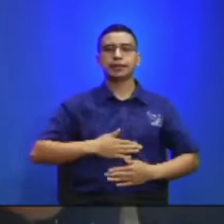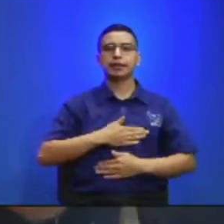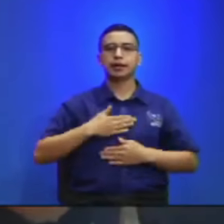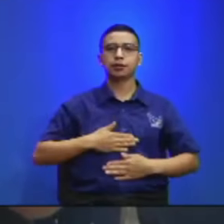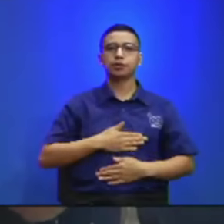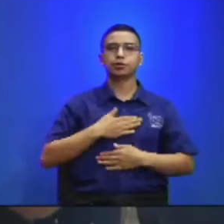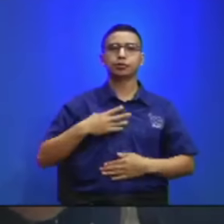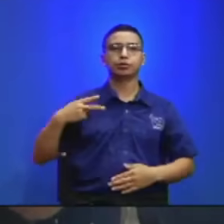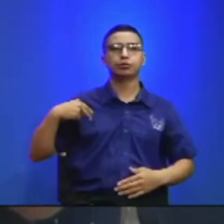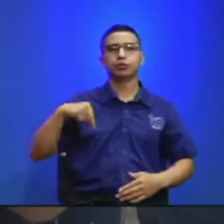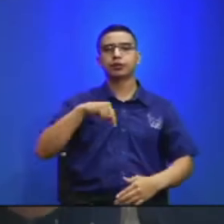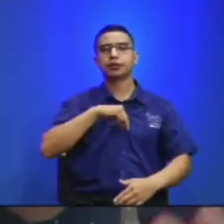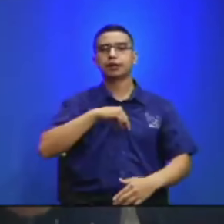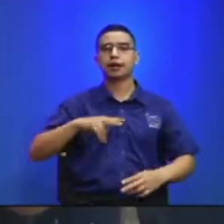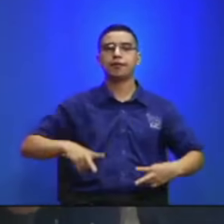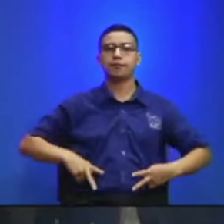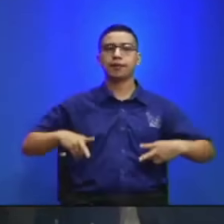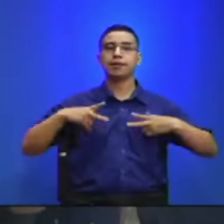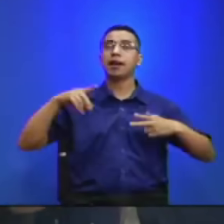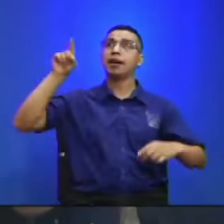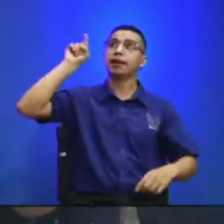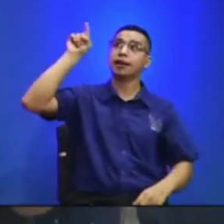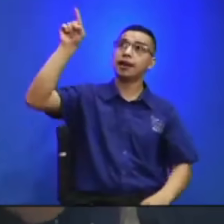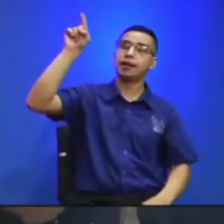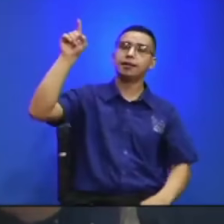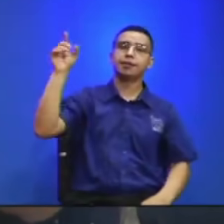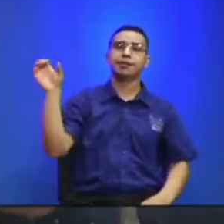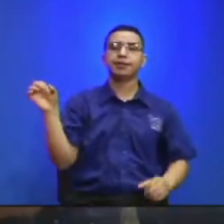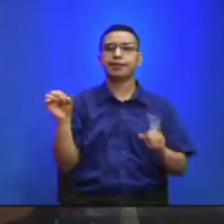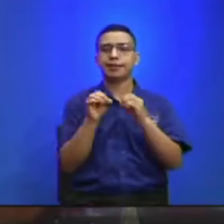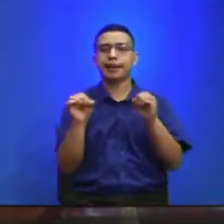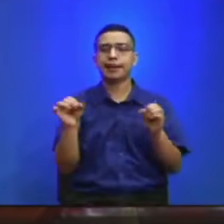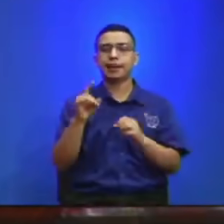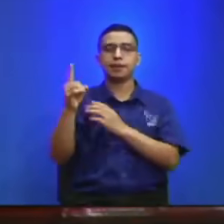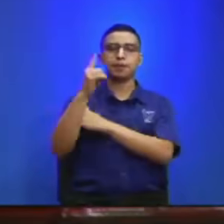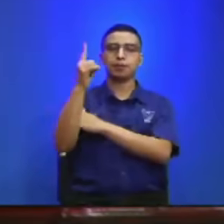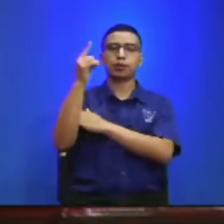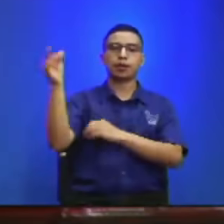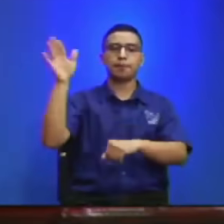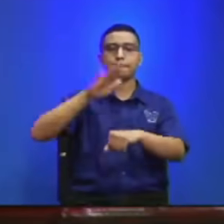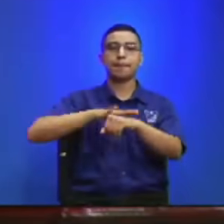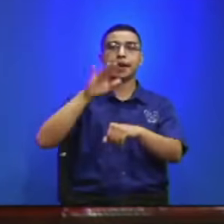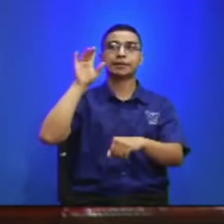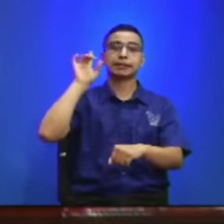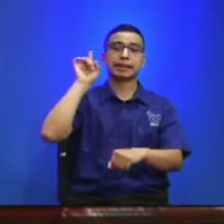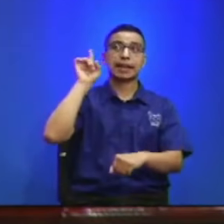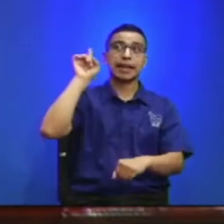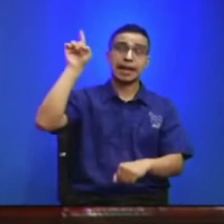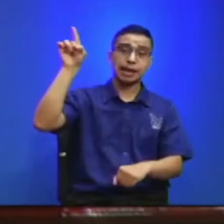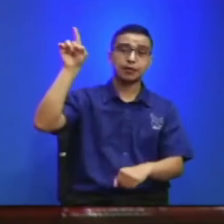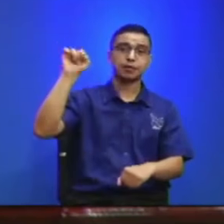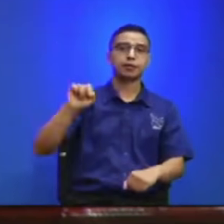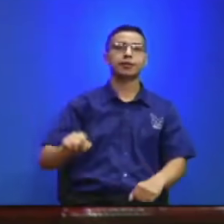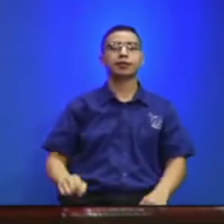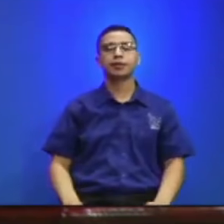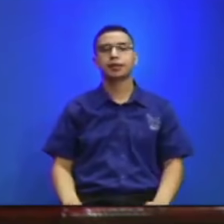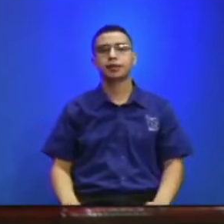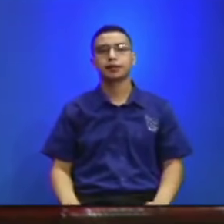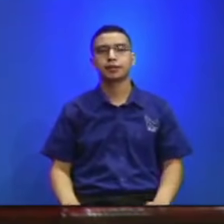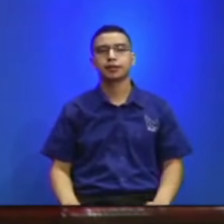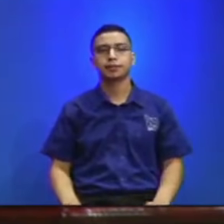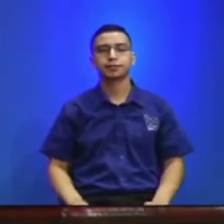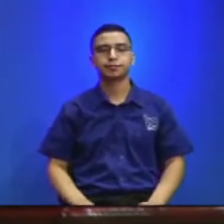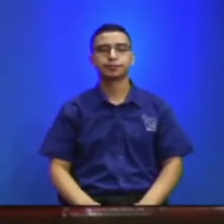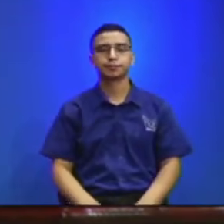nada importará más que eso es un enamoramiento carl claro cuando ese amor empieza a bajar entonces nos metemos en